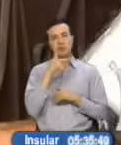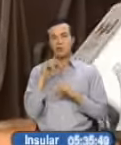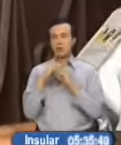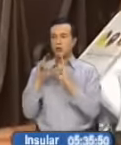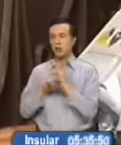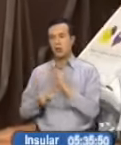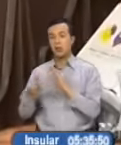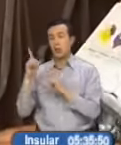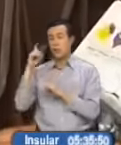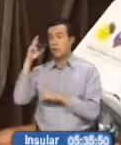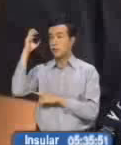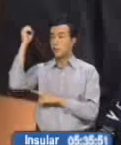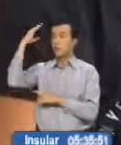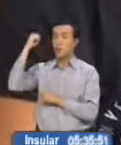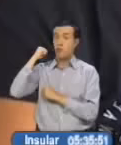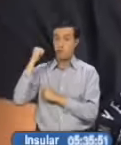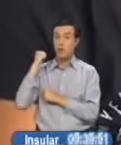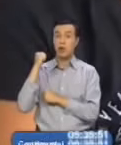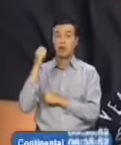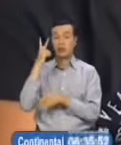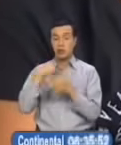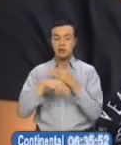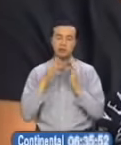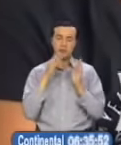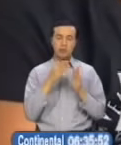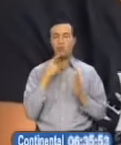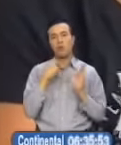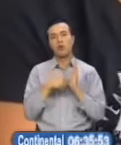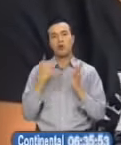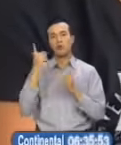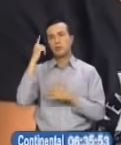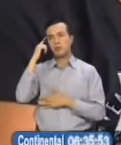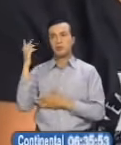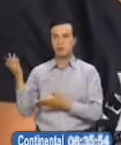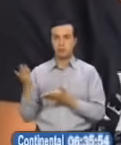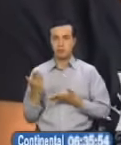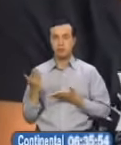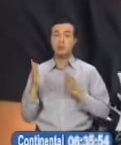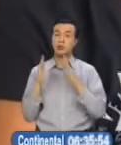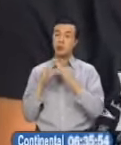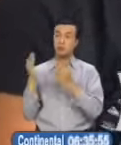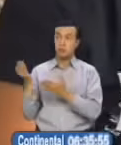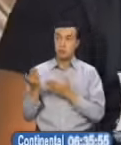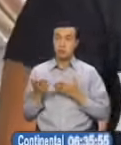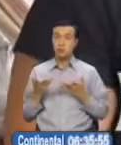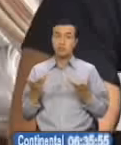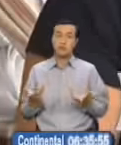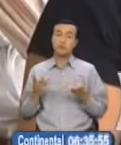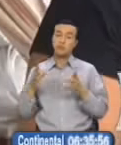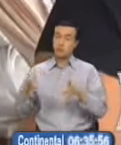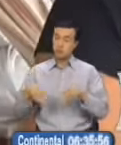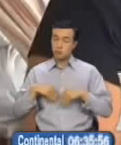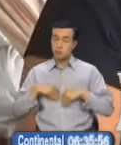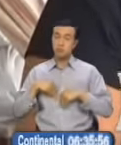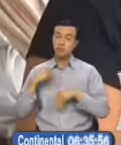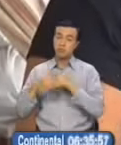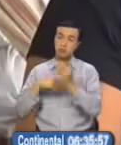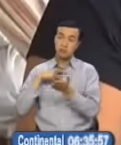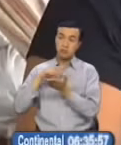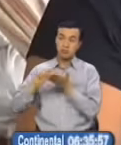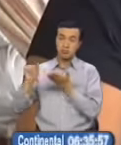hijo. Yo lo hice más que todo por mi hijo. Si hay la oportunidad de que si el gobierno está dando una casa, cogerla y poderla